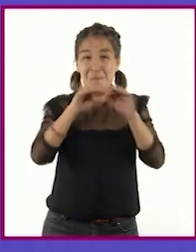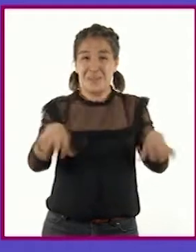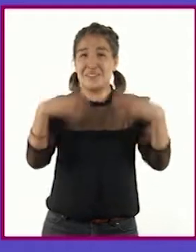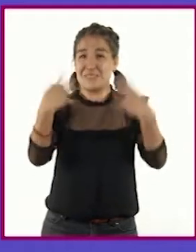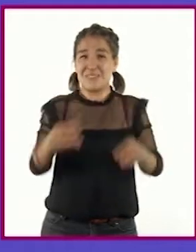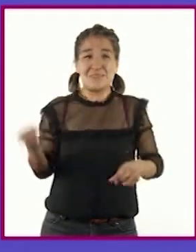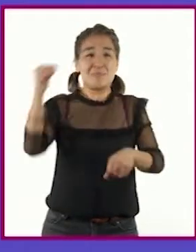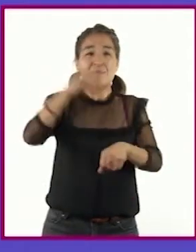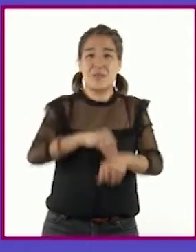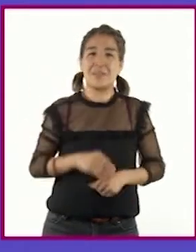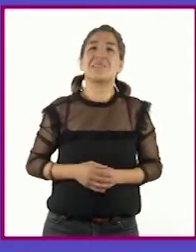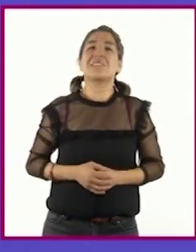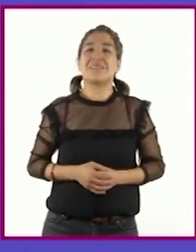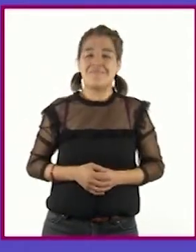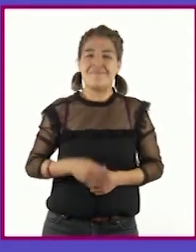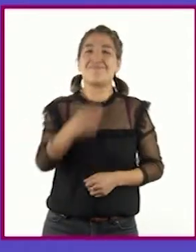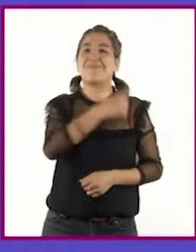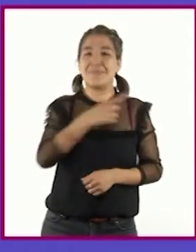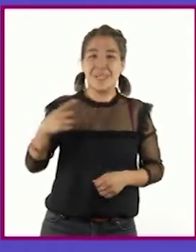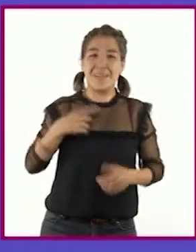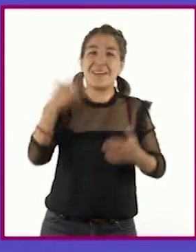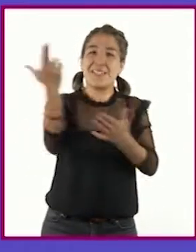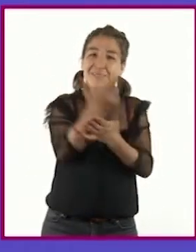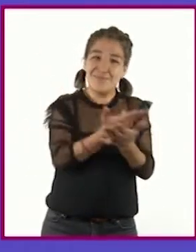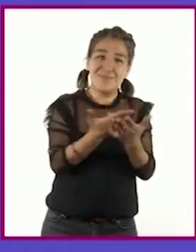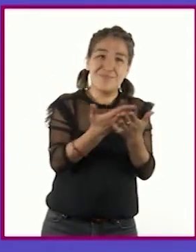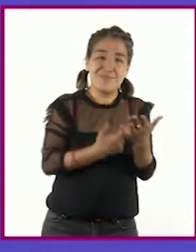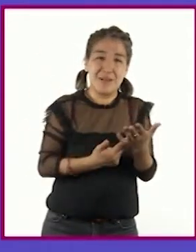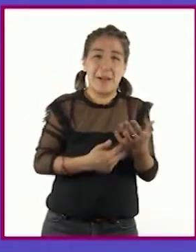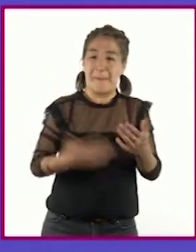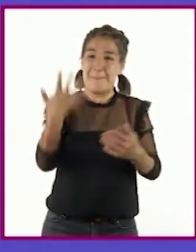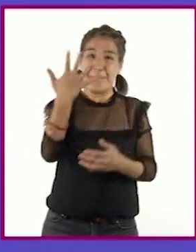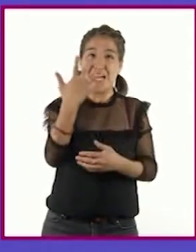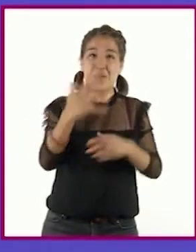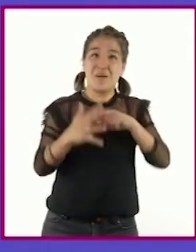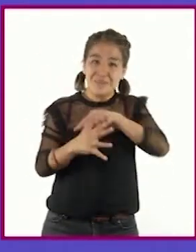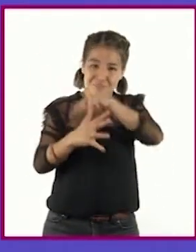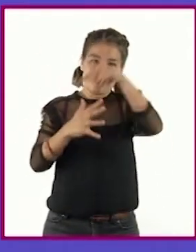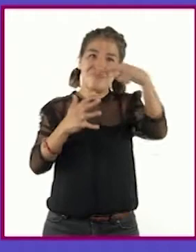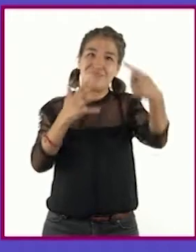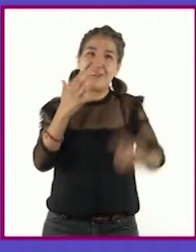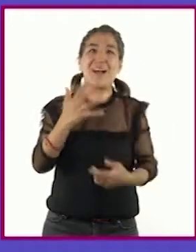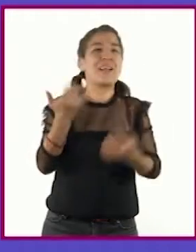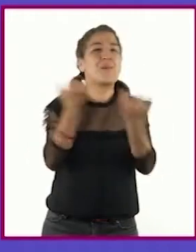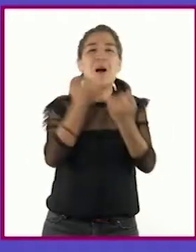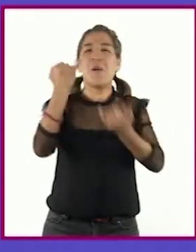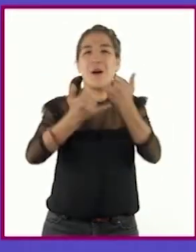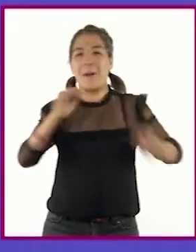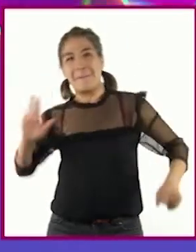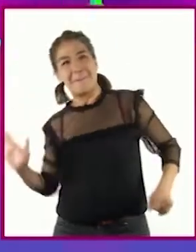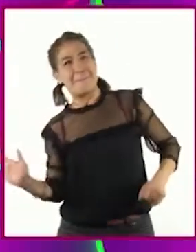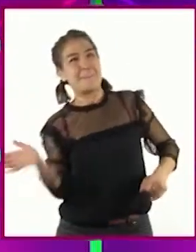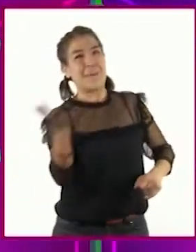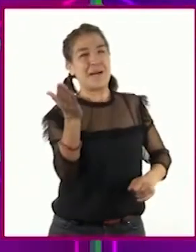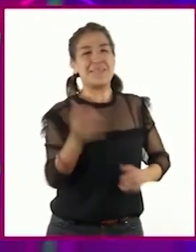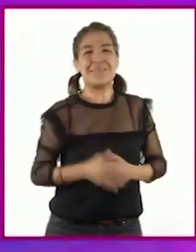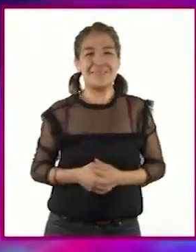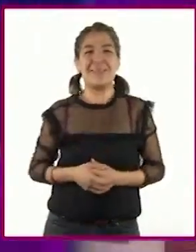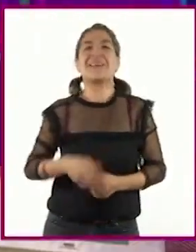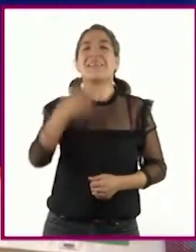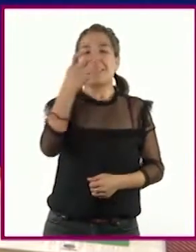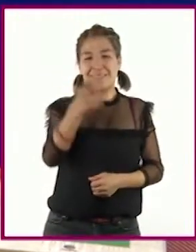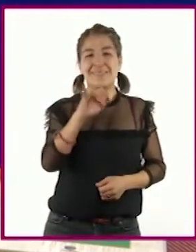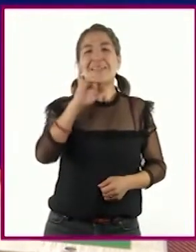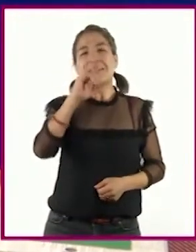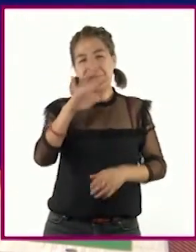profesora, vamos a tener que dibujarnos unas manoplas como las que usan los jugadores de béisbol. No tanto,